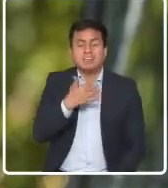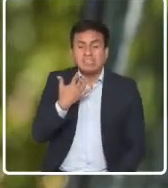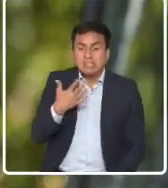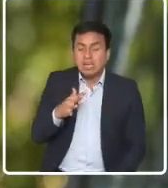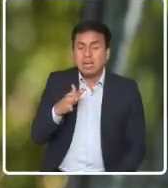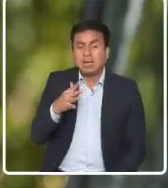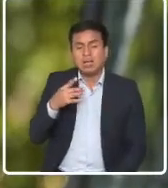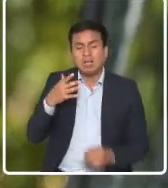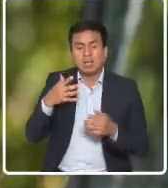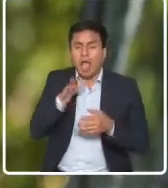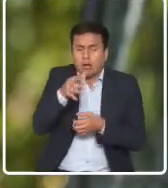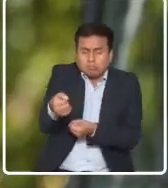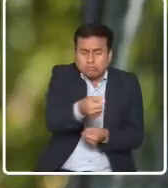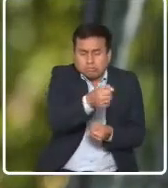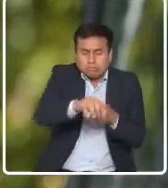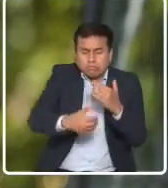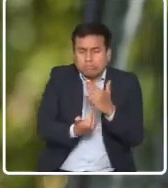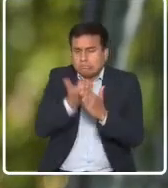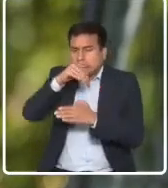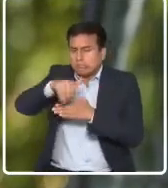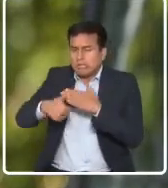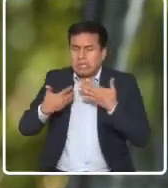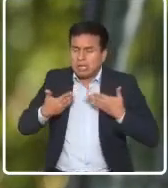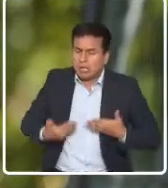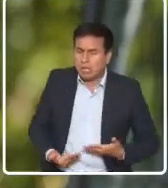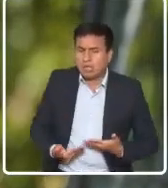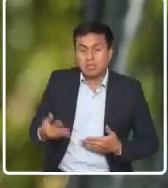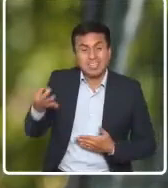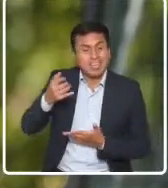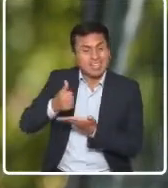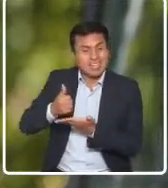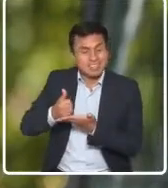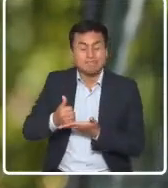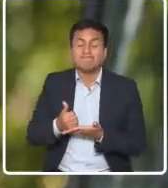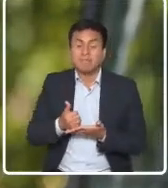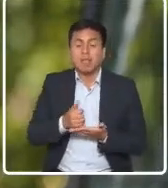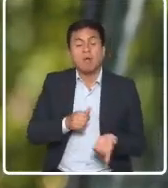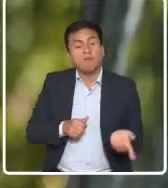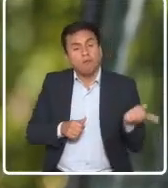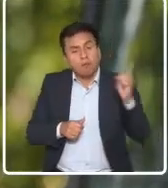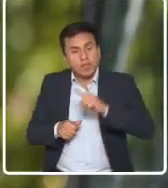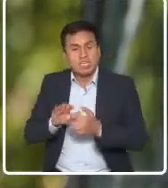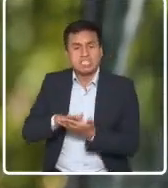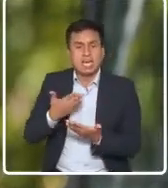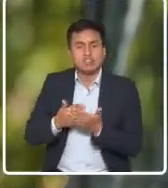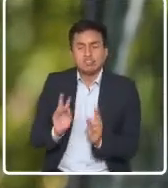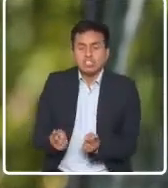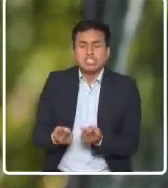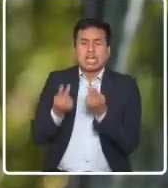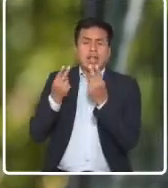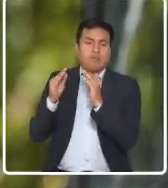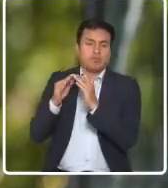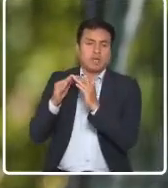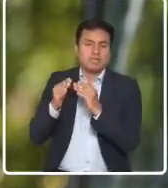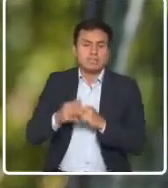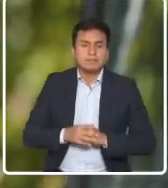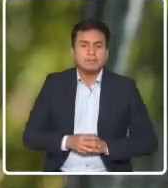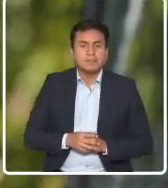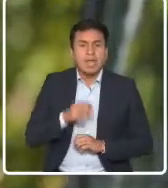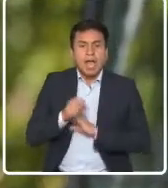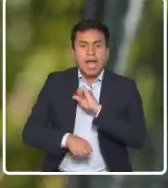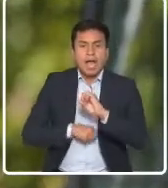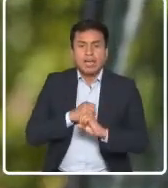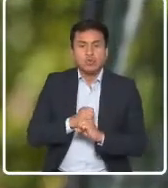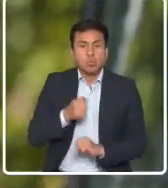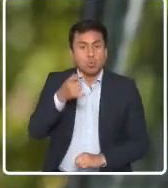sus agotadoras jornadas, como describía la alcaldesa, puedan volver sanos y salvos a casa. Este